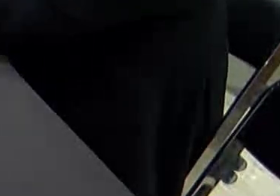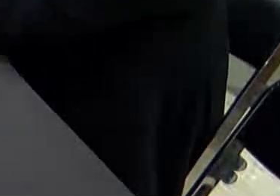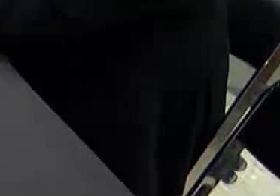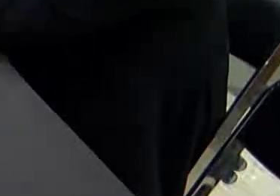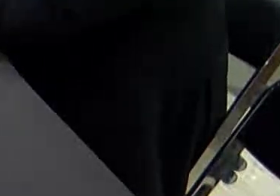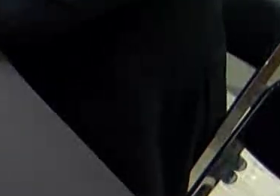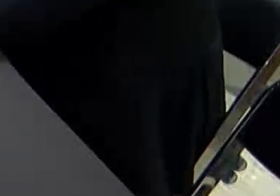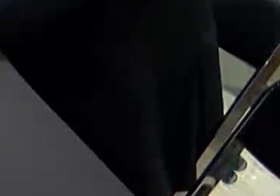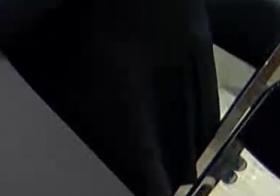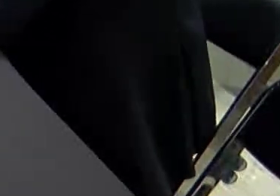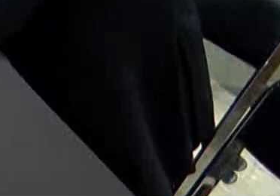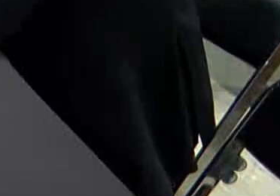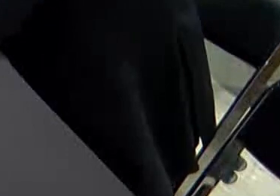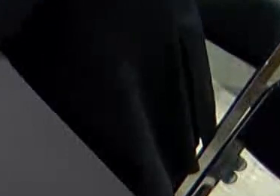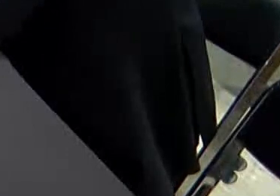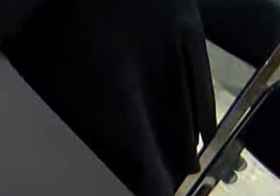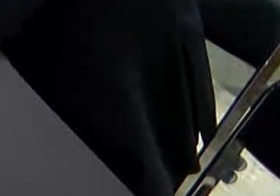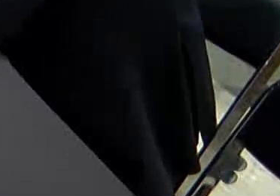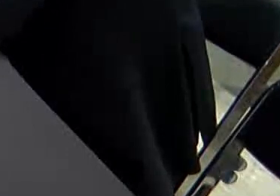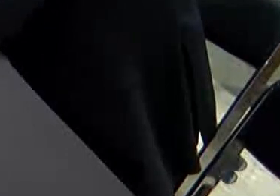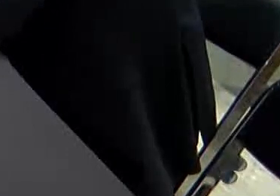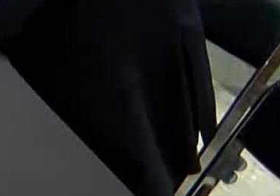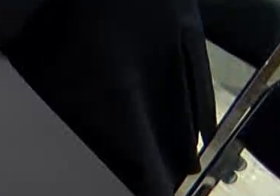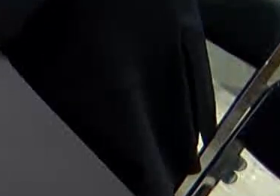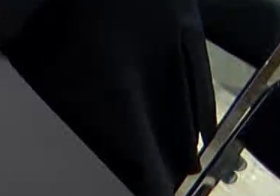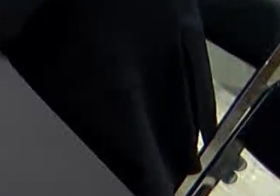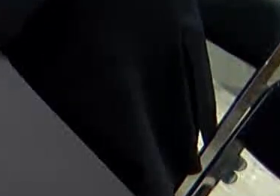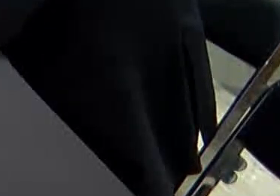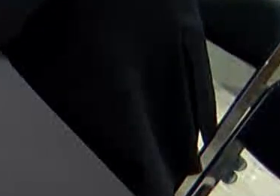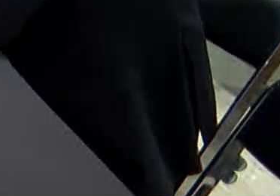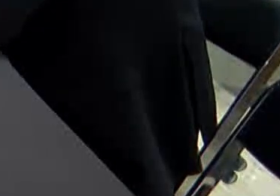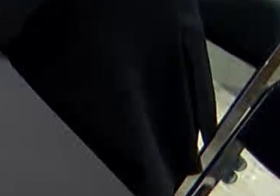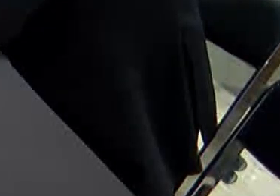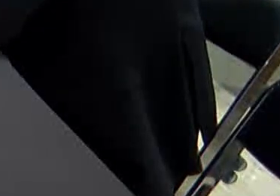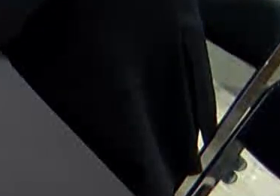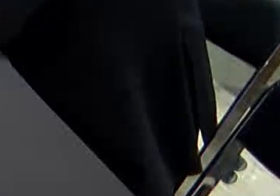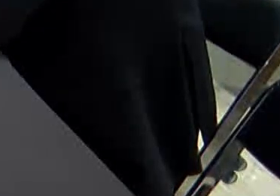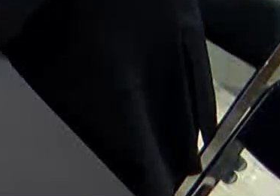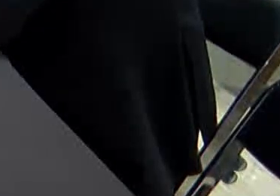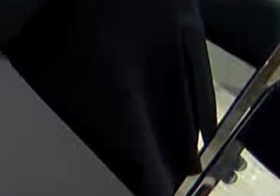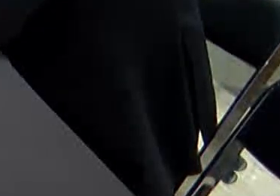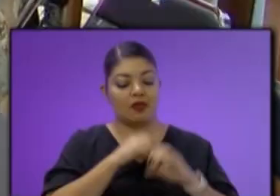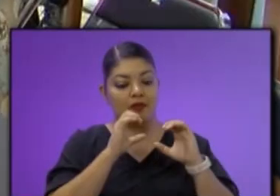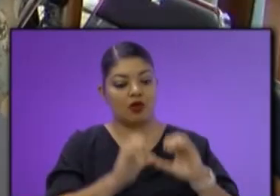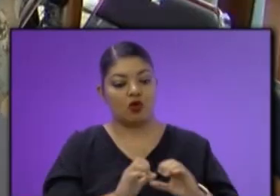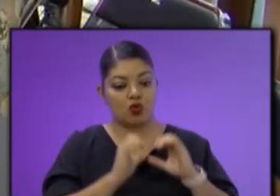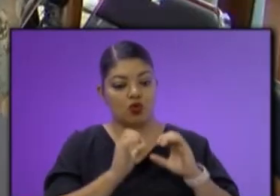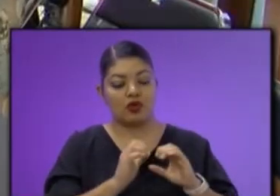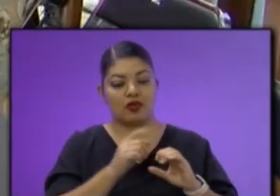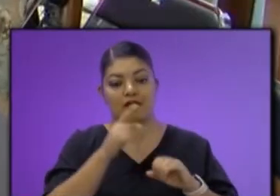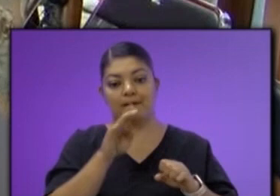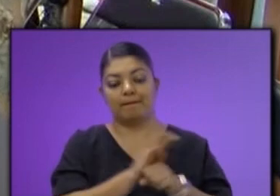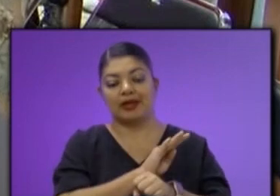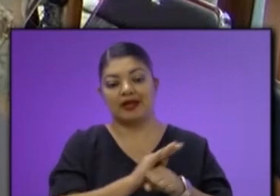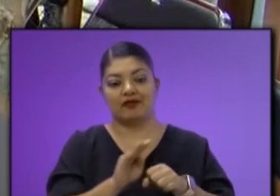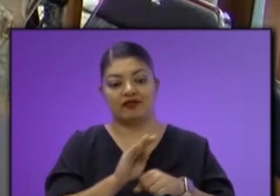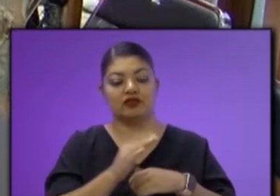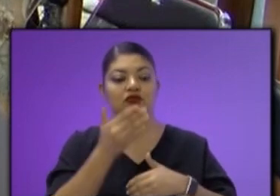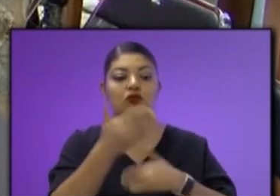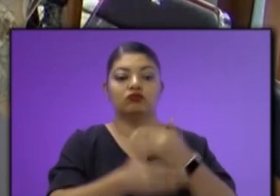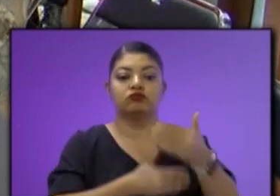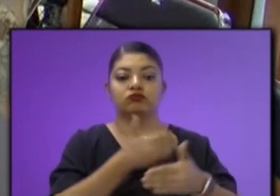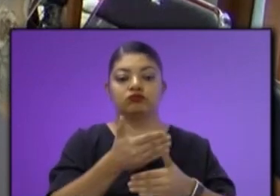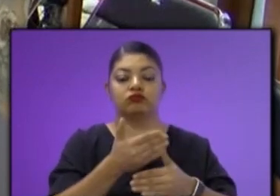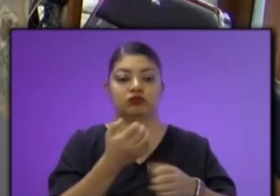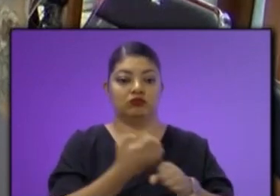acompañarán en los trabajos de comisiones a los también legisladores Julio César Covarrubias Mendoza y Óscar Vázquez Llamas. En la Comisión de Derechos Humanos y Pueblos